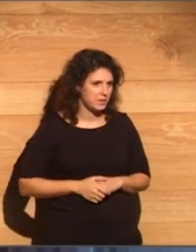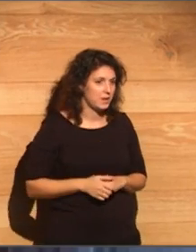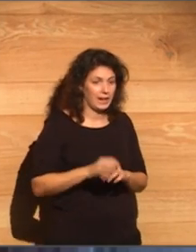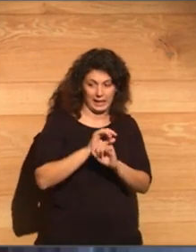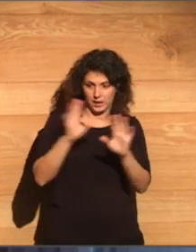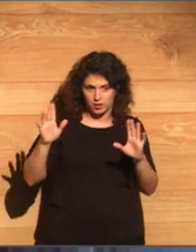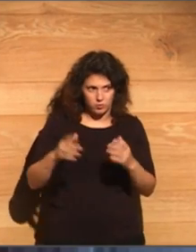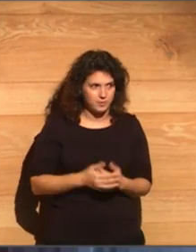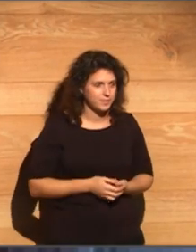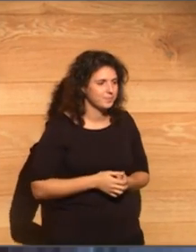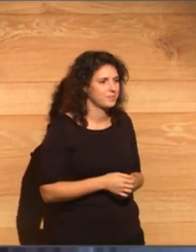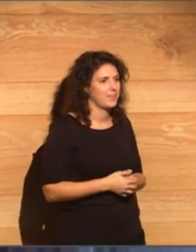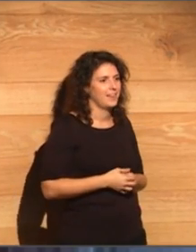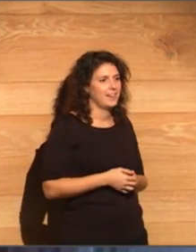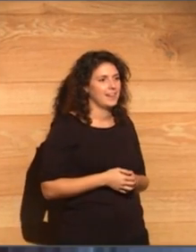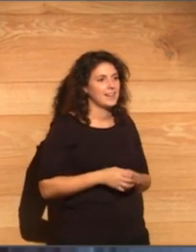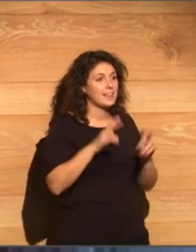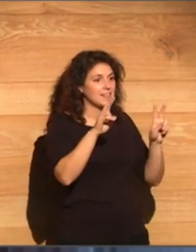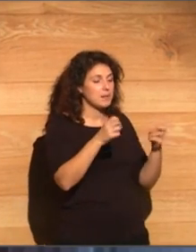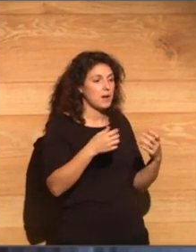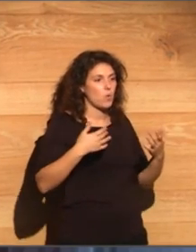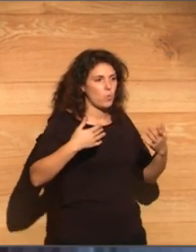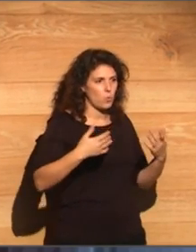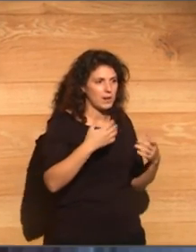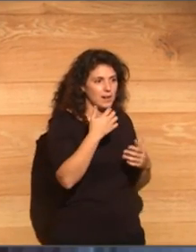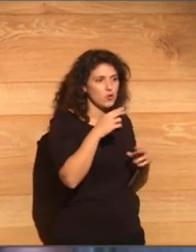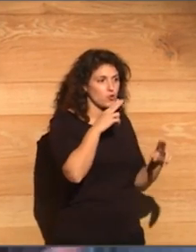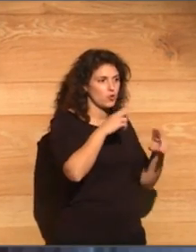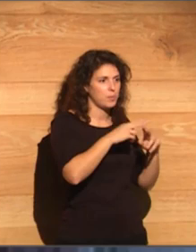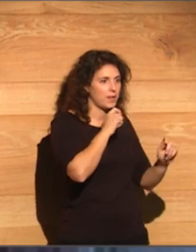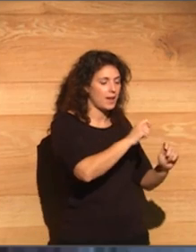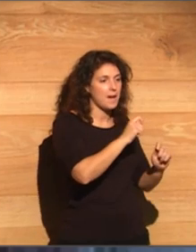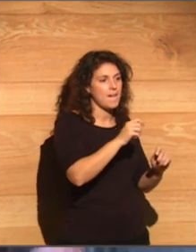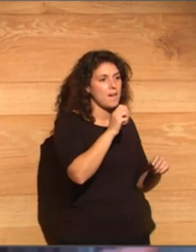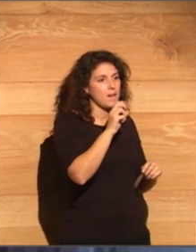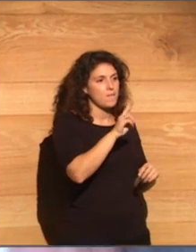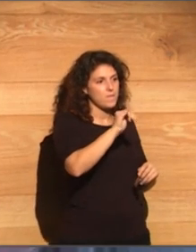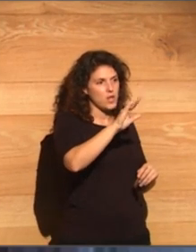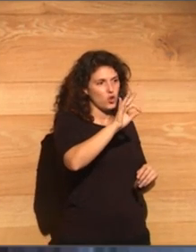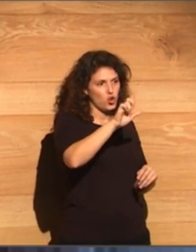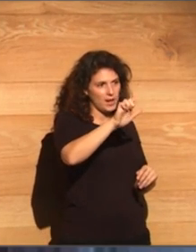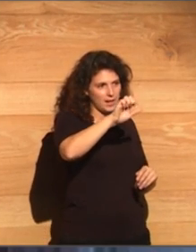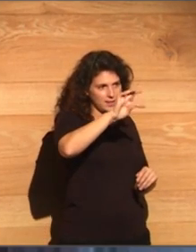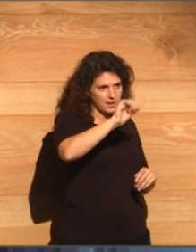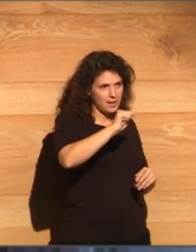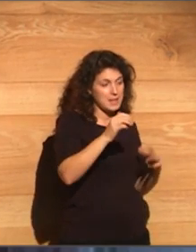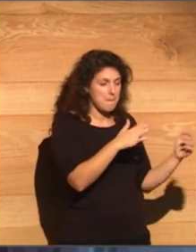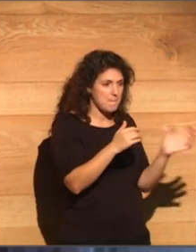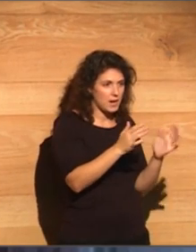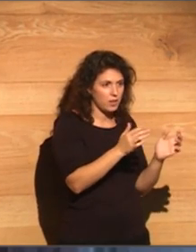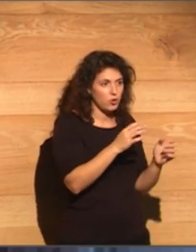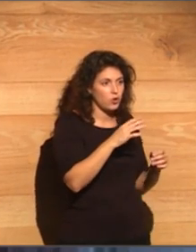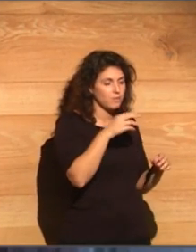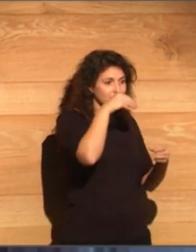claro. El rollo es que se llamaba Violetas de Marzo a aquellos que se apuntaron al